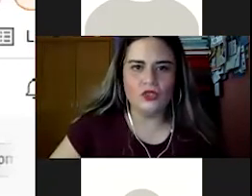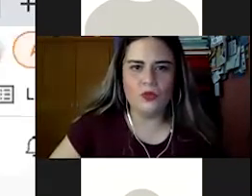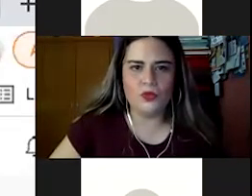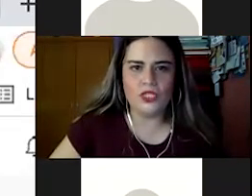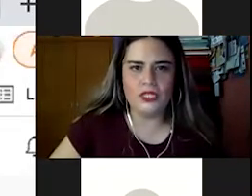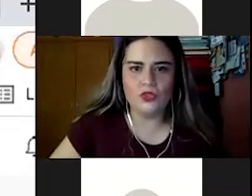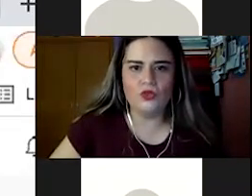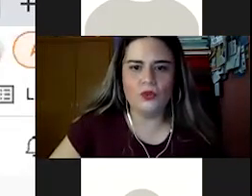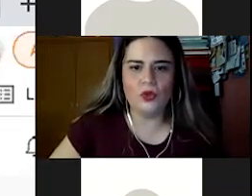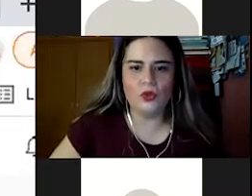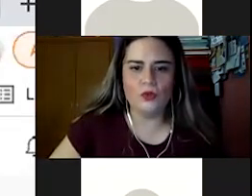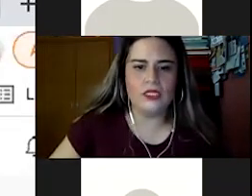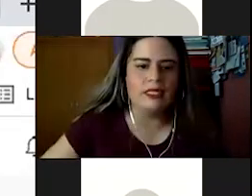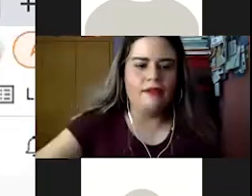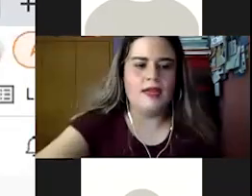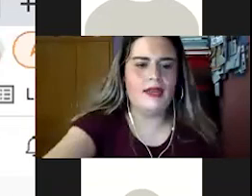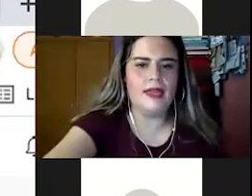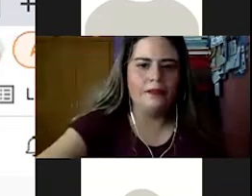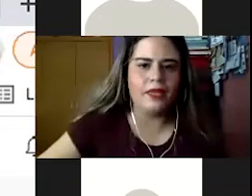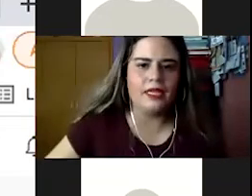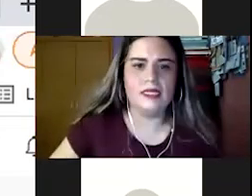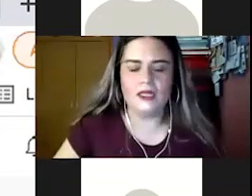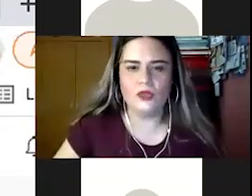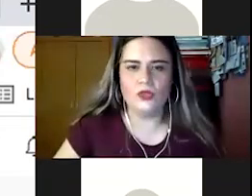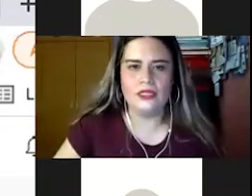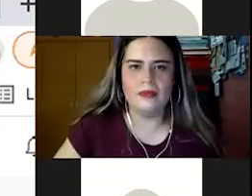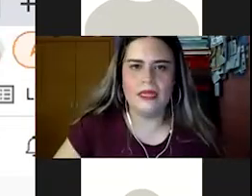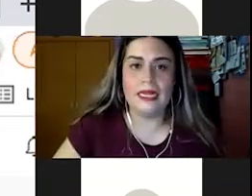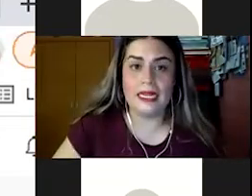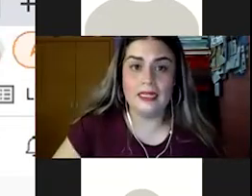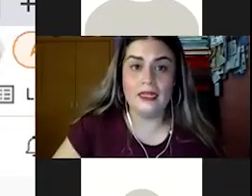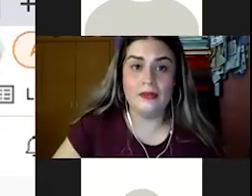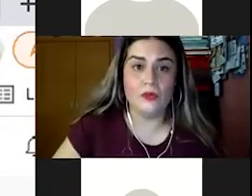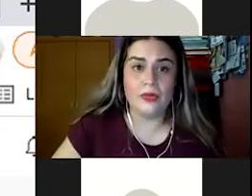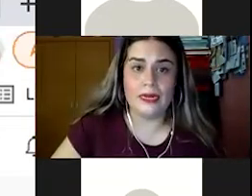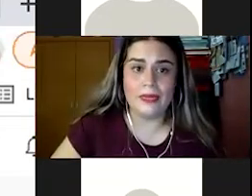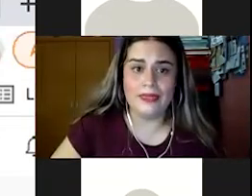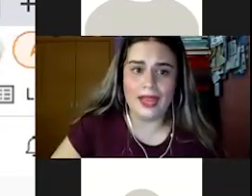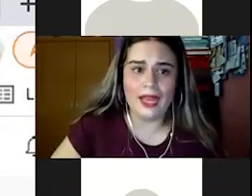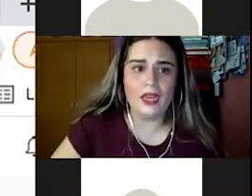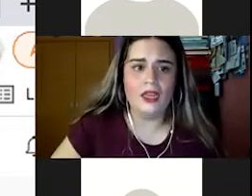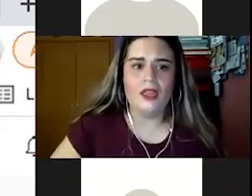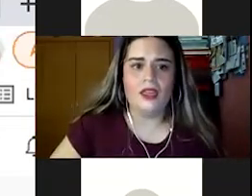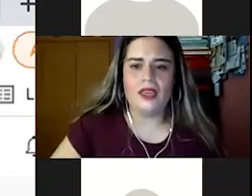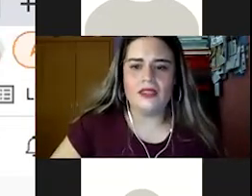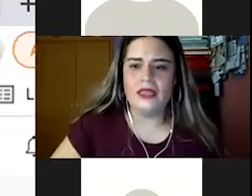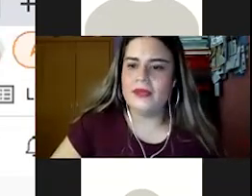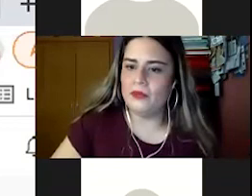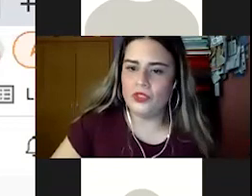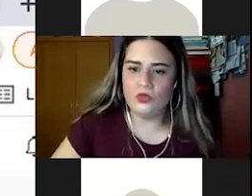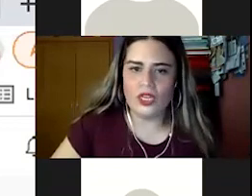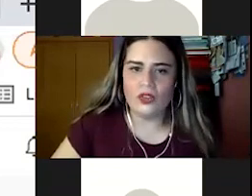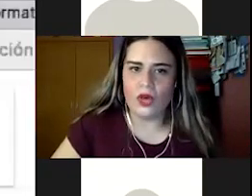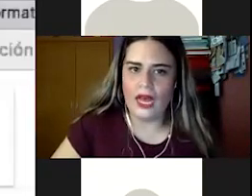estos procesos, un poco cómo se estaba haciendo este tema de la agenda al nivel gubernamental, si